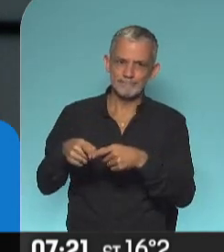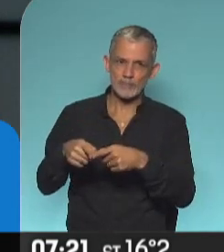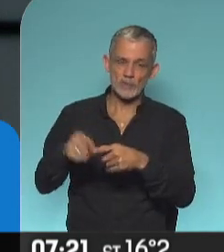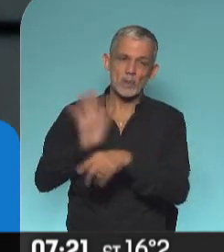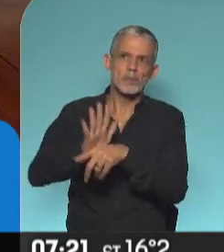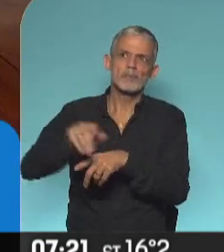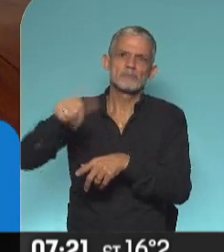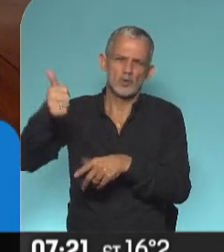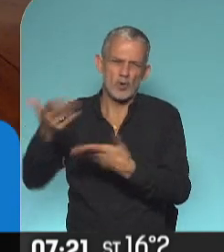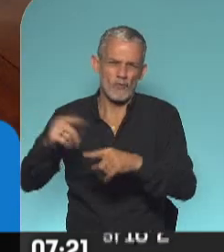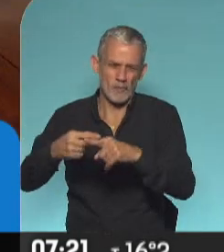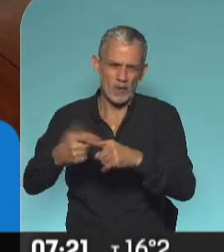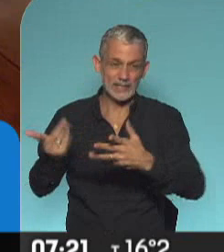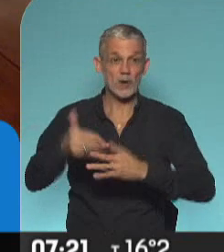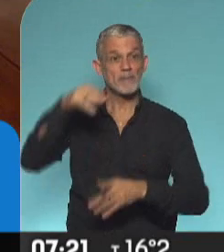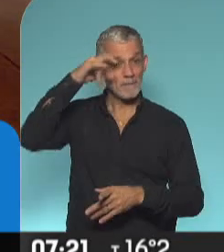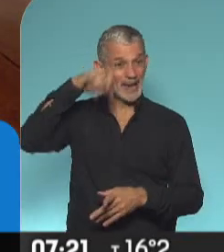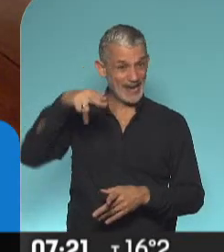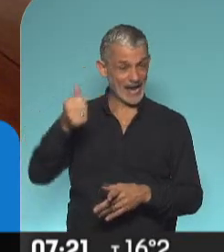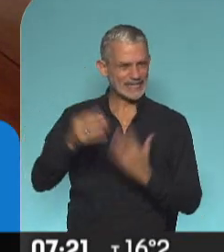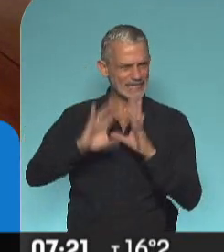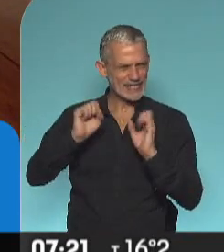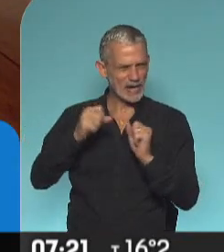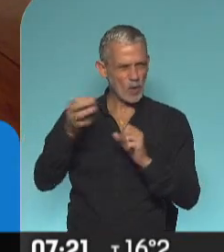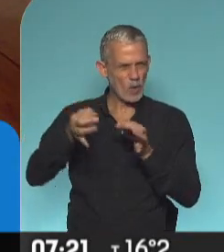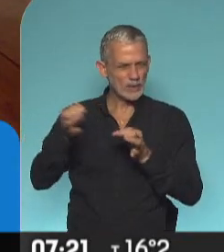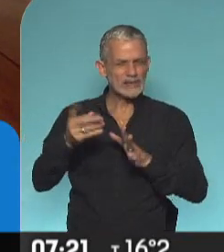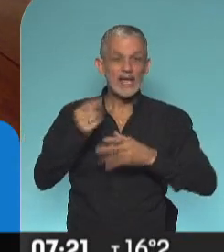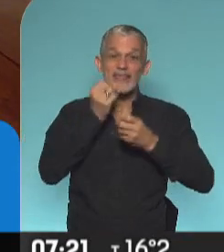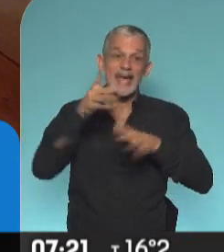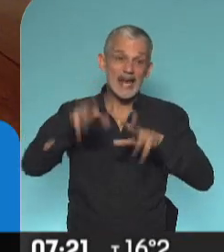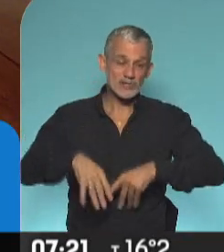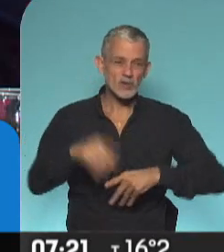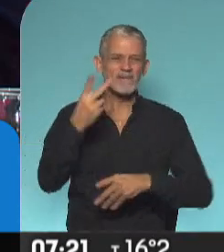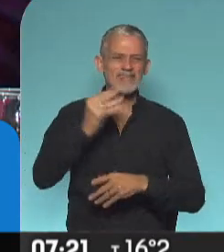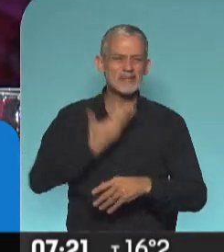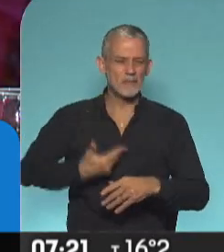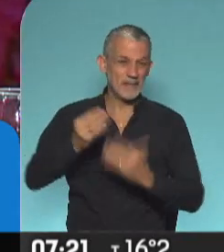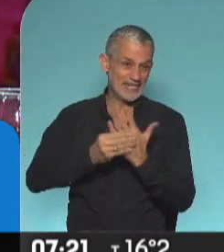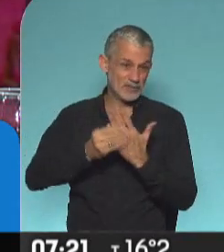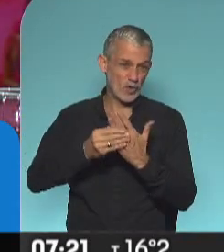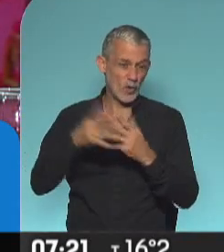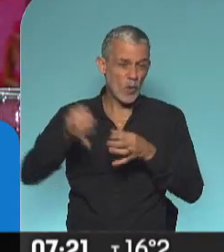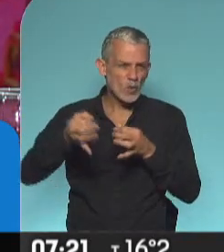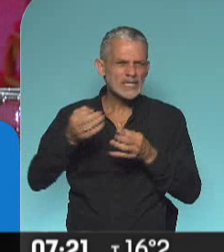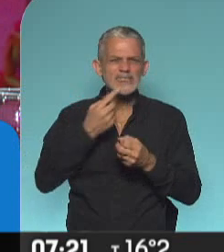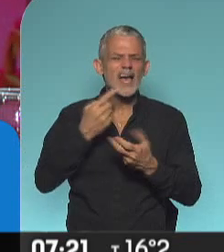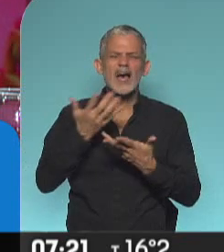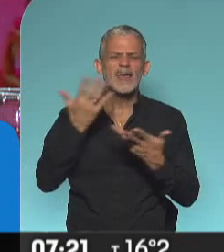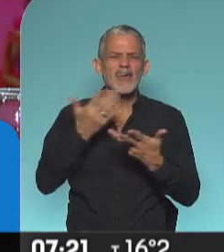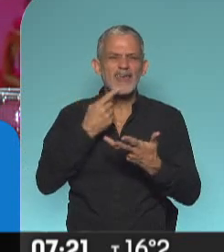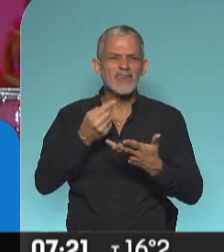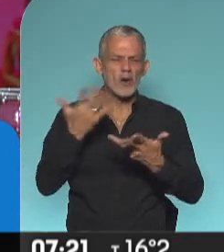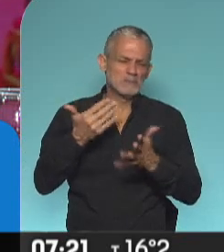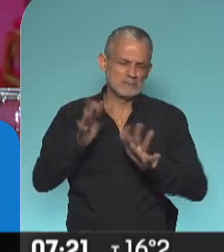triunfo político. Decías, Mena, y me quedo con justamente una de las declaraciones del viceministro de Justicia que habló en las últimas horas de